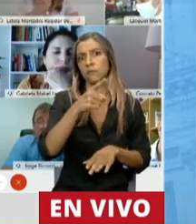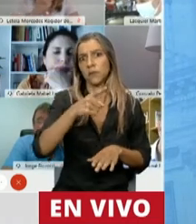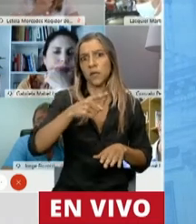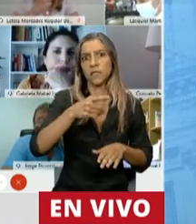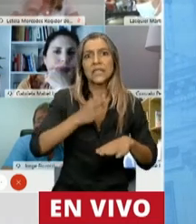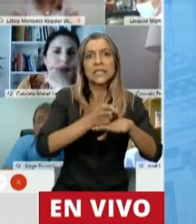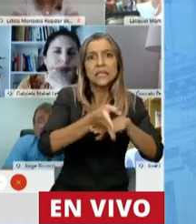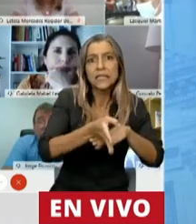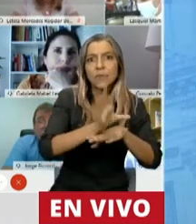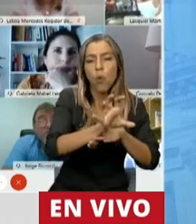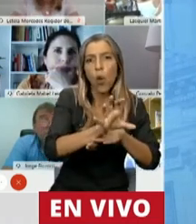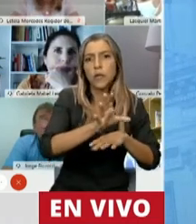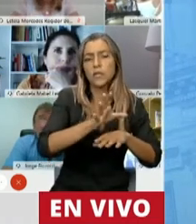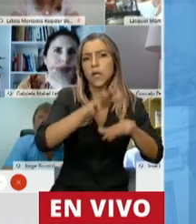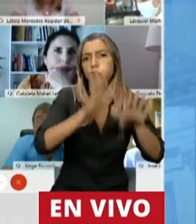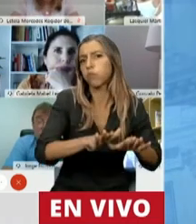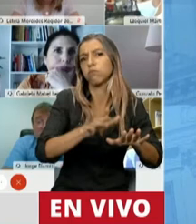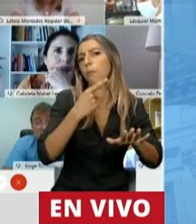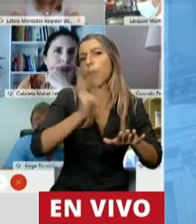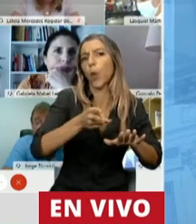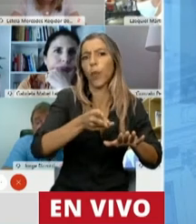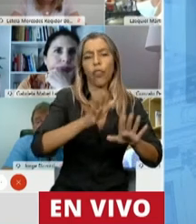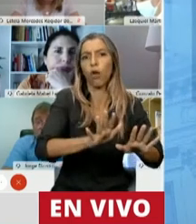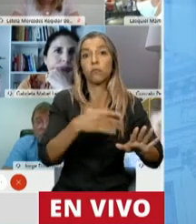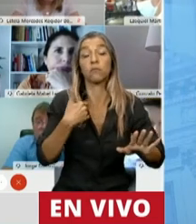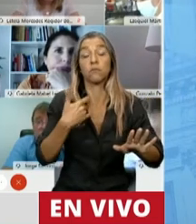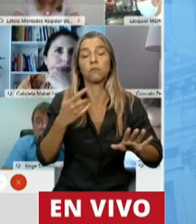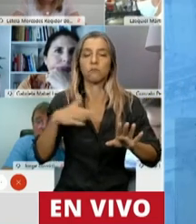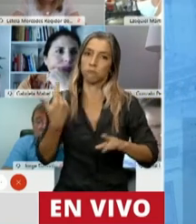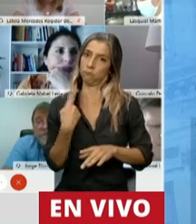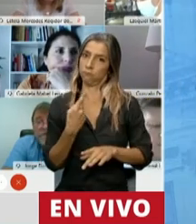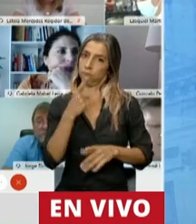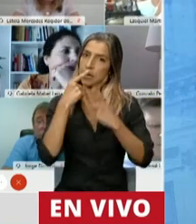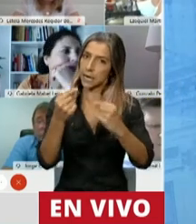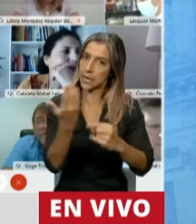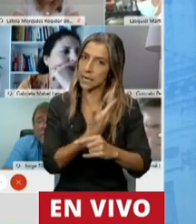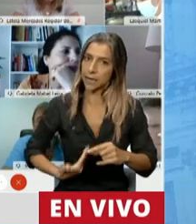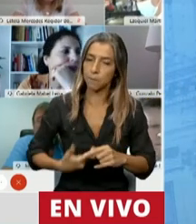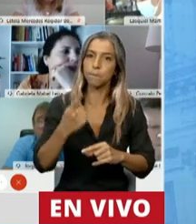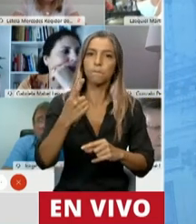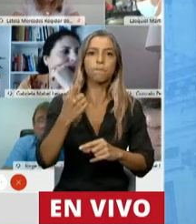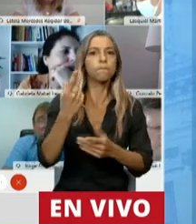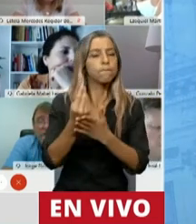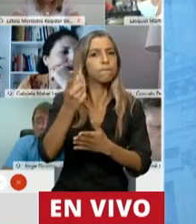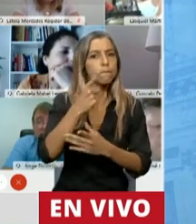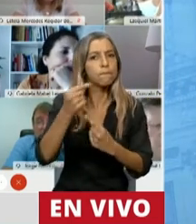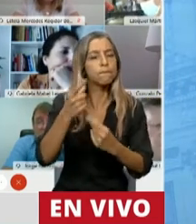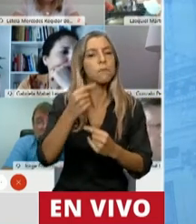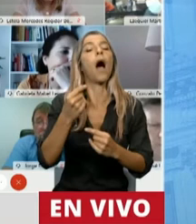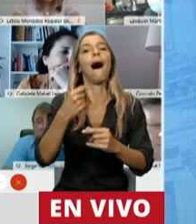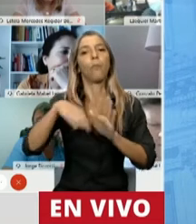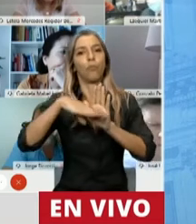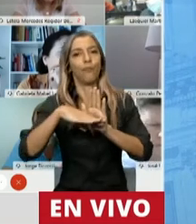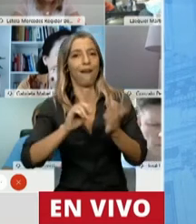Los estudiantes han hecho el reclamo y el gobierno ha escuchado. Simplemente nosotros fuimos los voceros de esos estudiantes y se han cambiado los